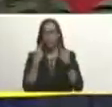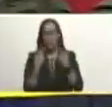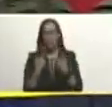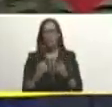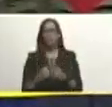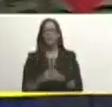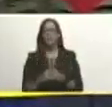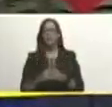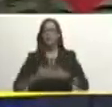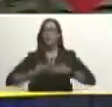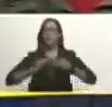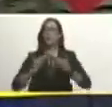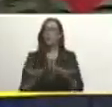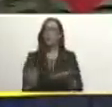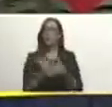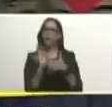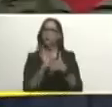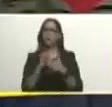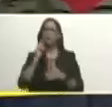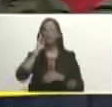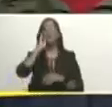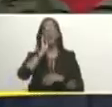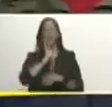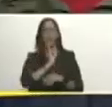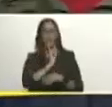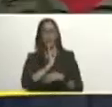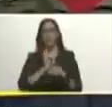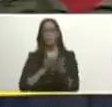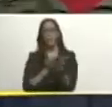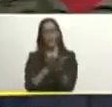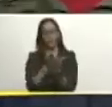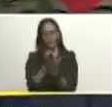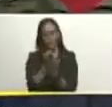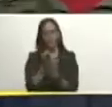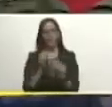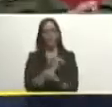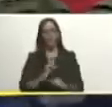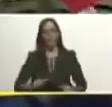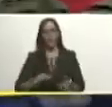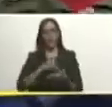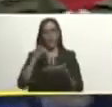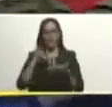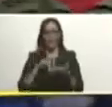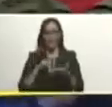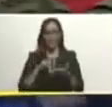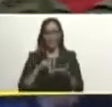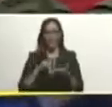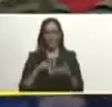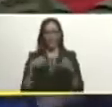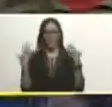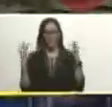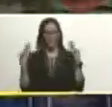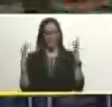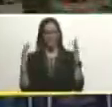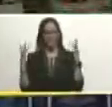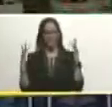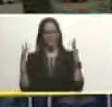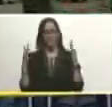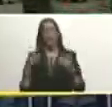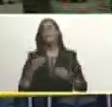el carácter bolivariano para siempre de la Guardia Nacional, para que pasara a